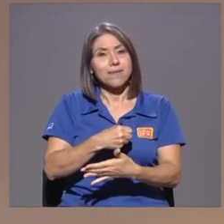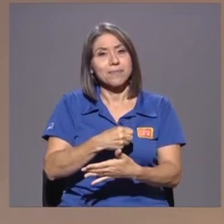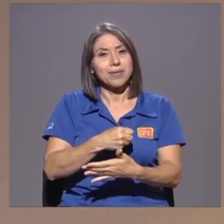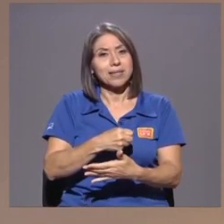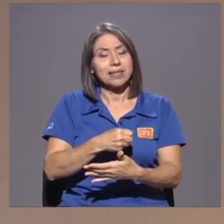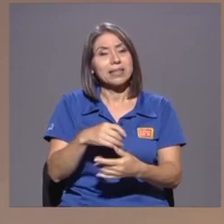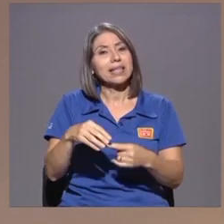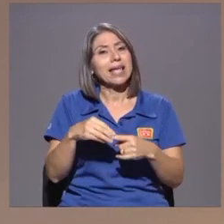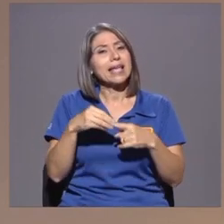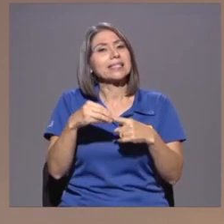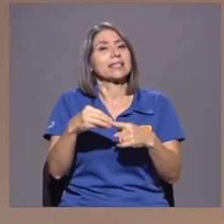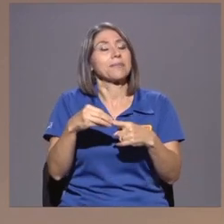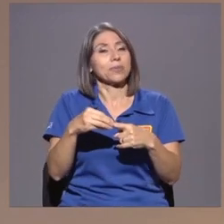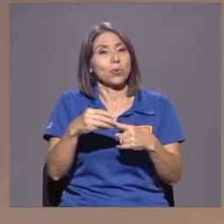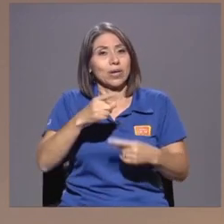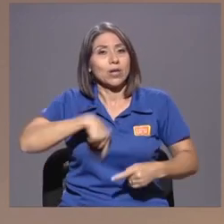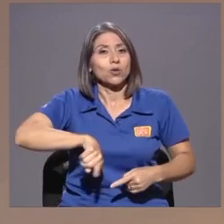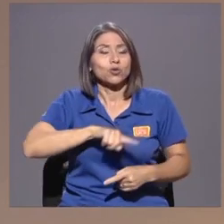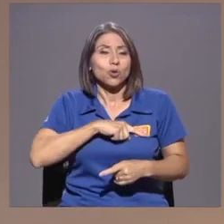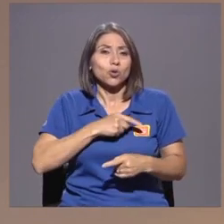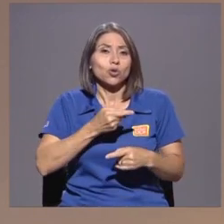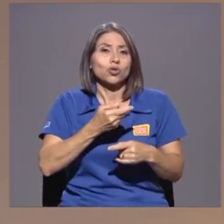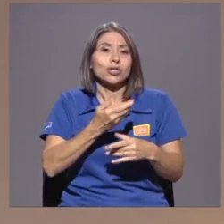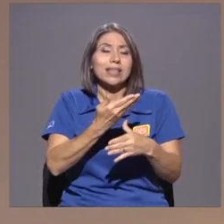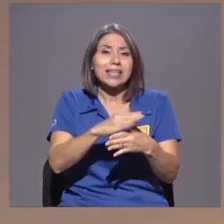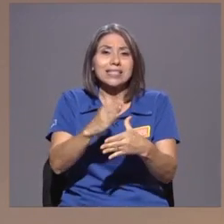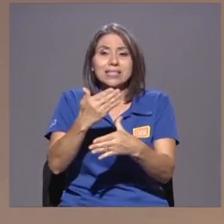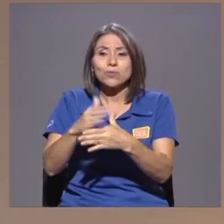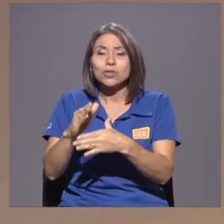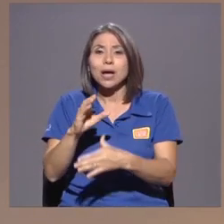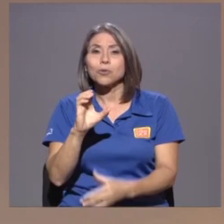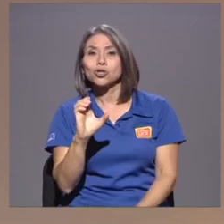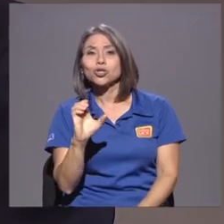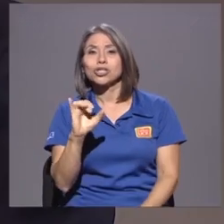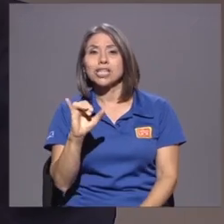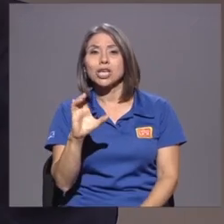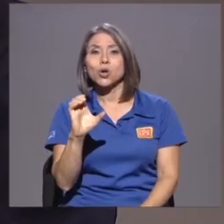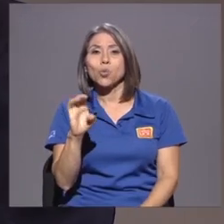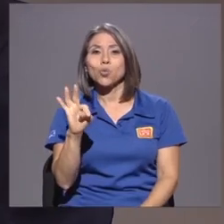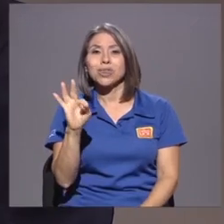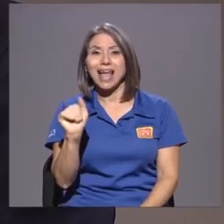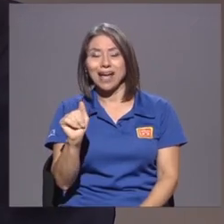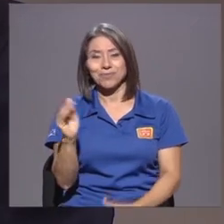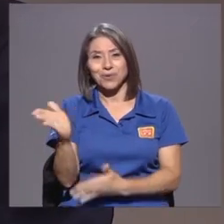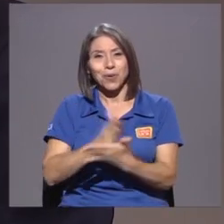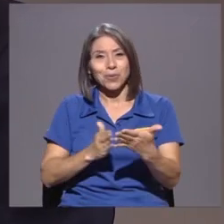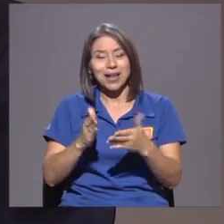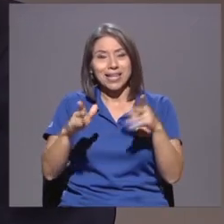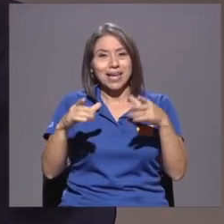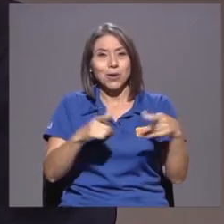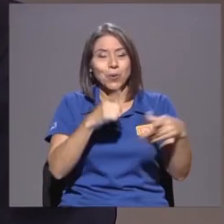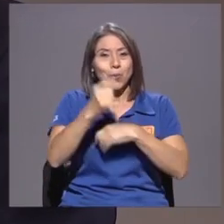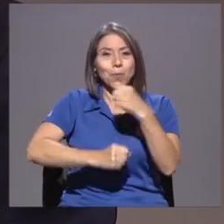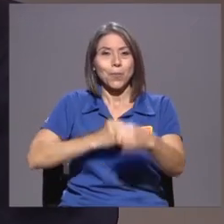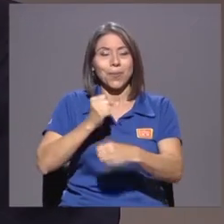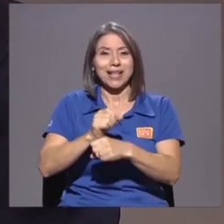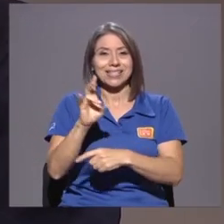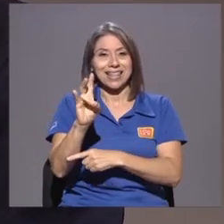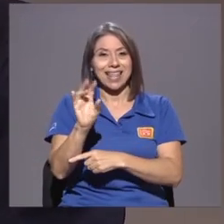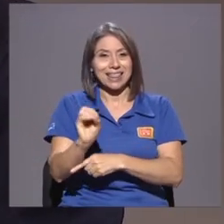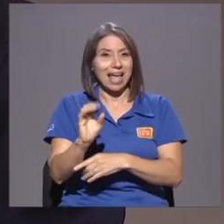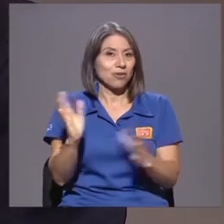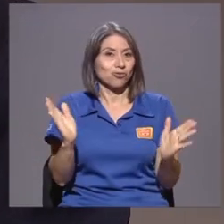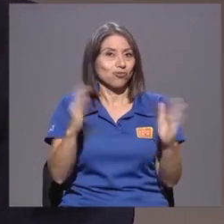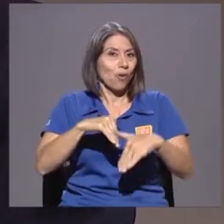menos que distribuyamos cicuta cuando alguien mezcla 70 años no hay manera